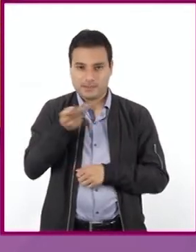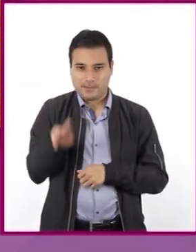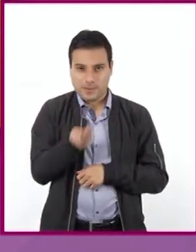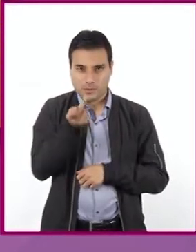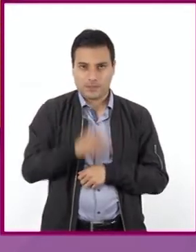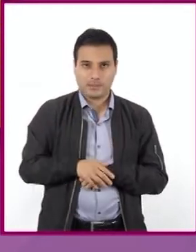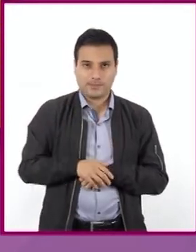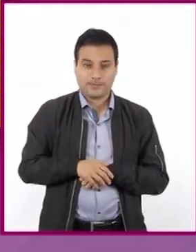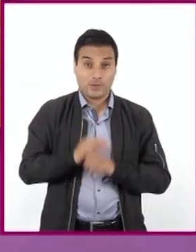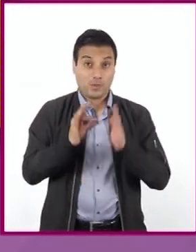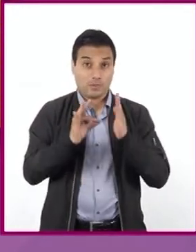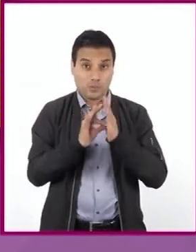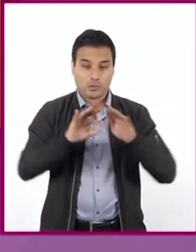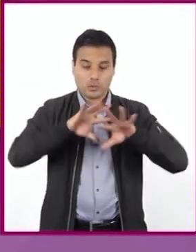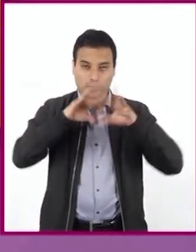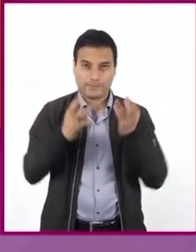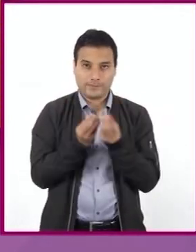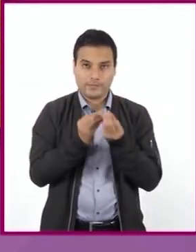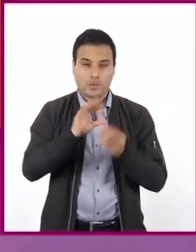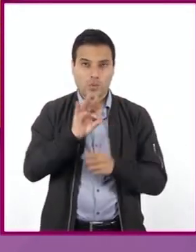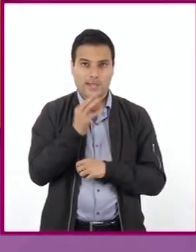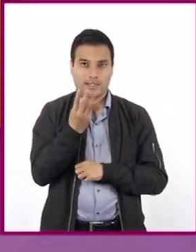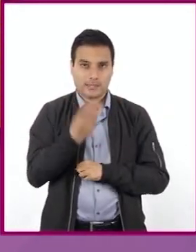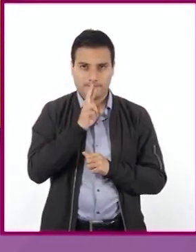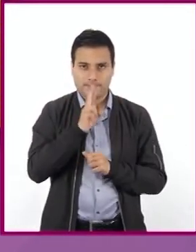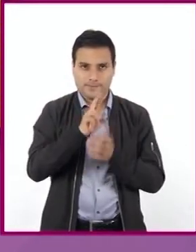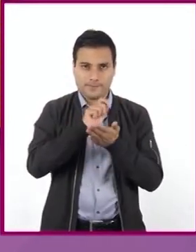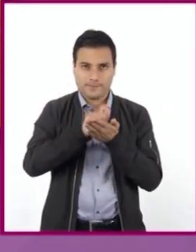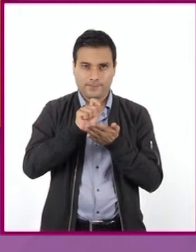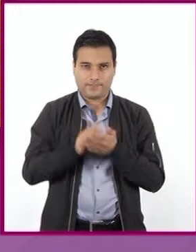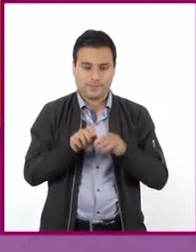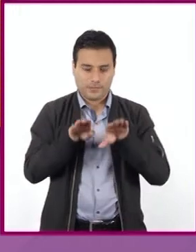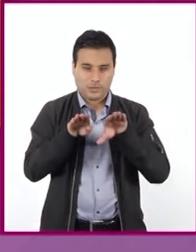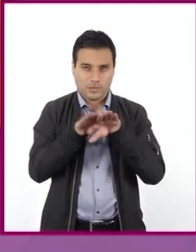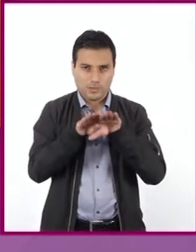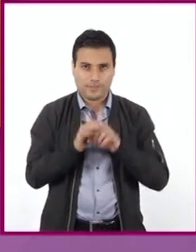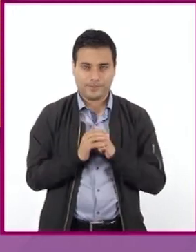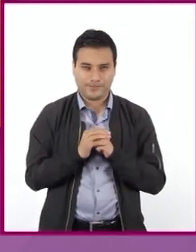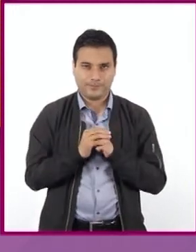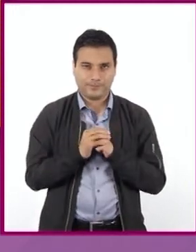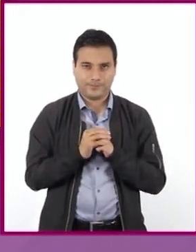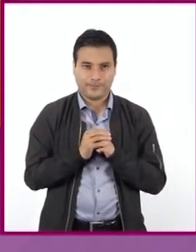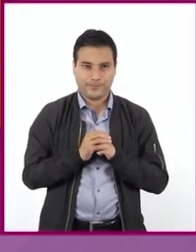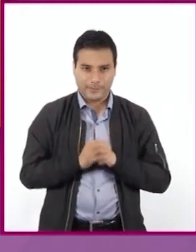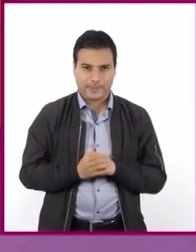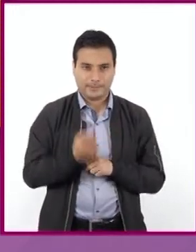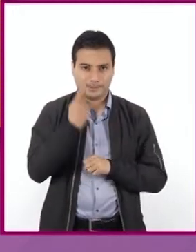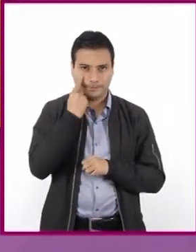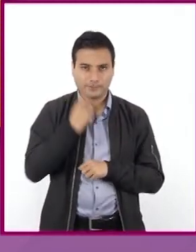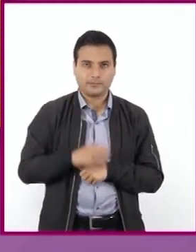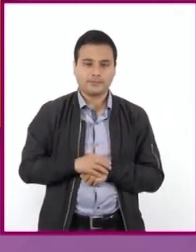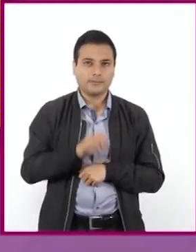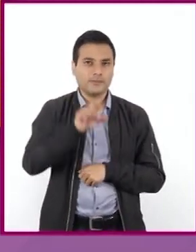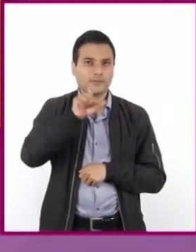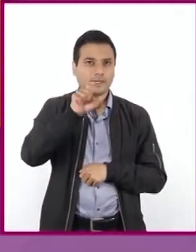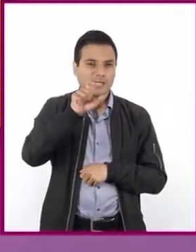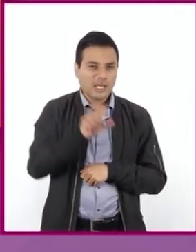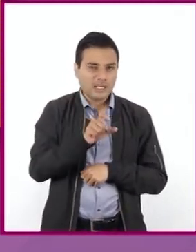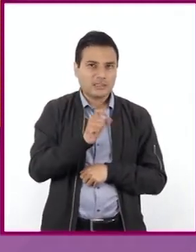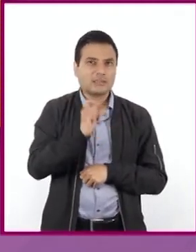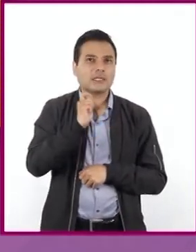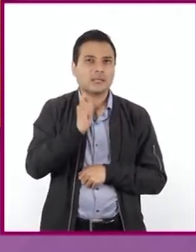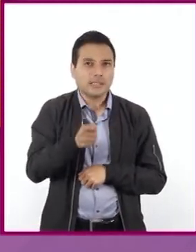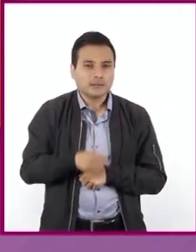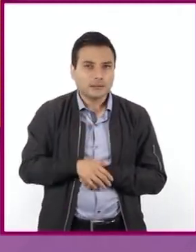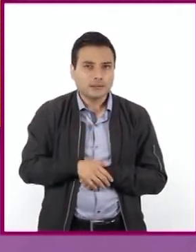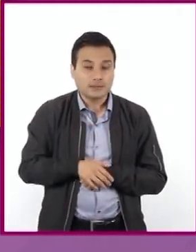preguntas respondió correctamente? De inicio, llamaremos X al número de preguntas